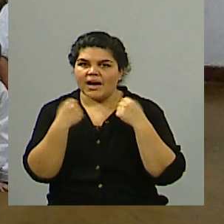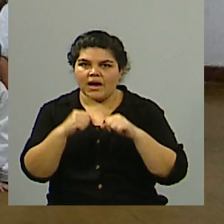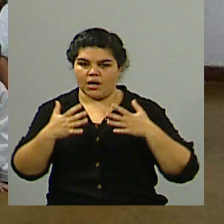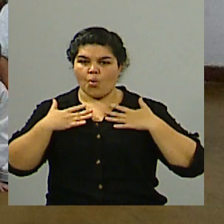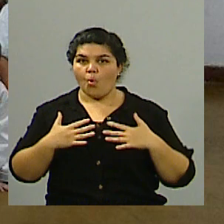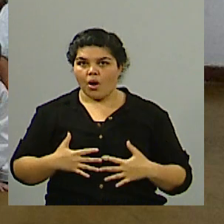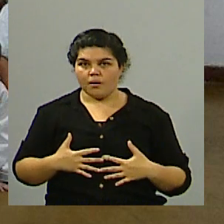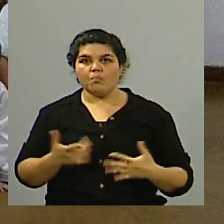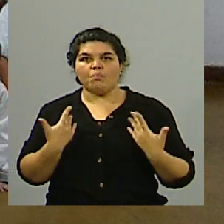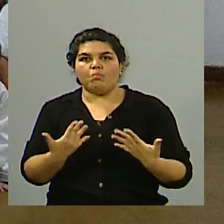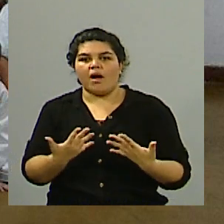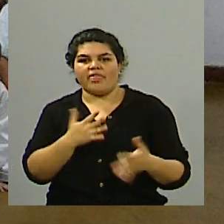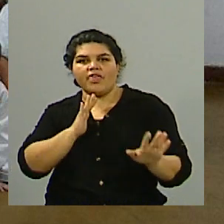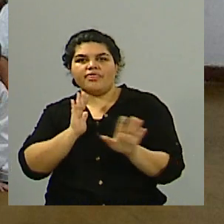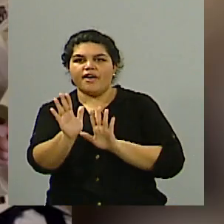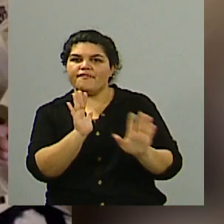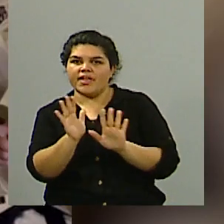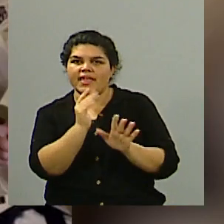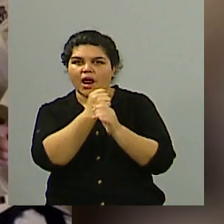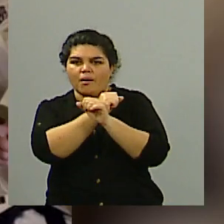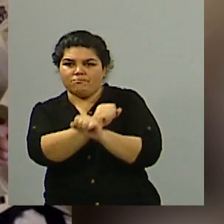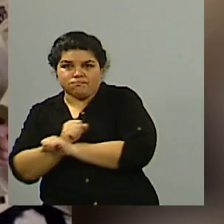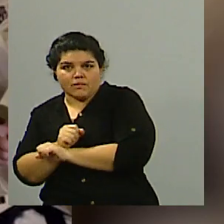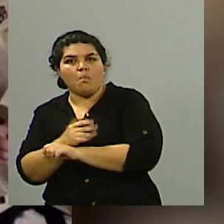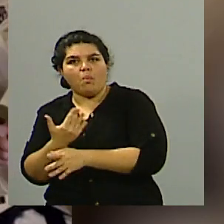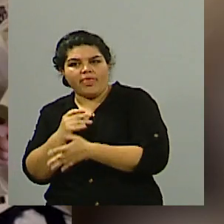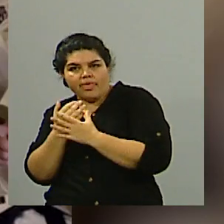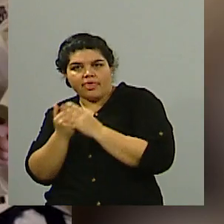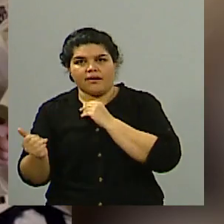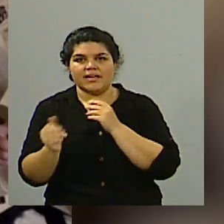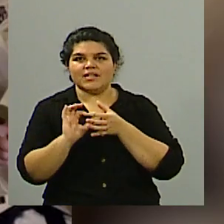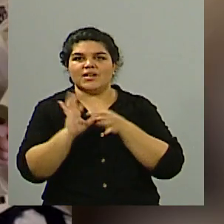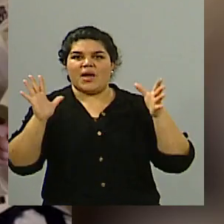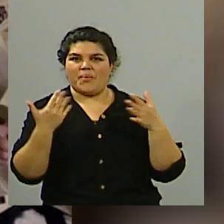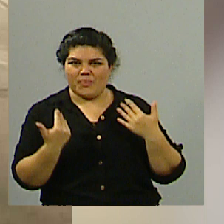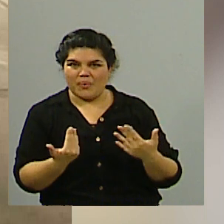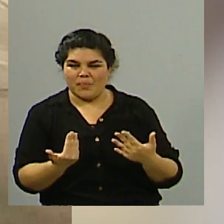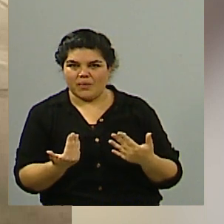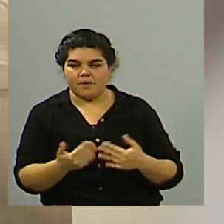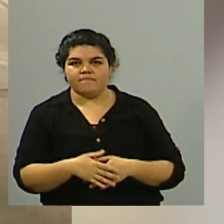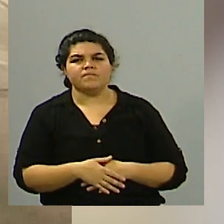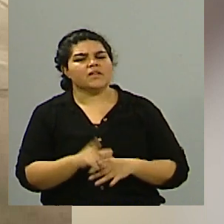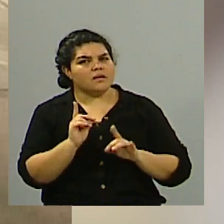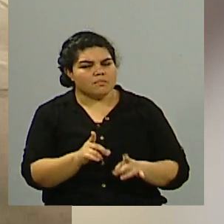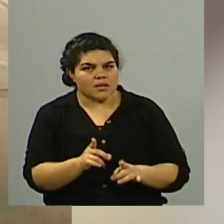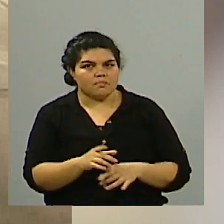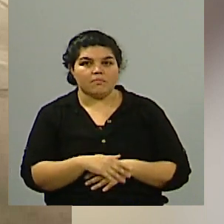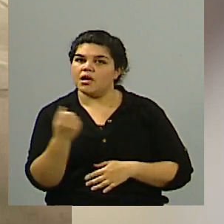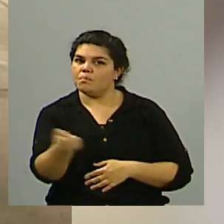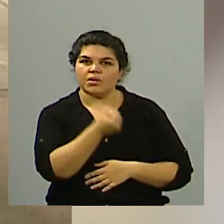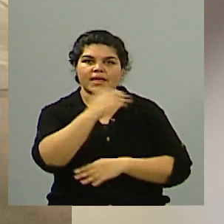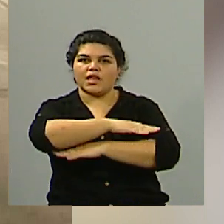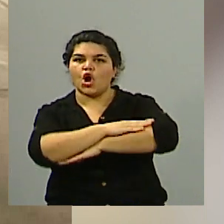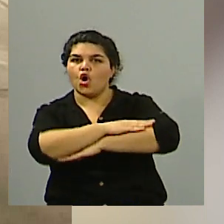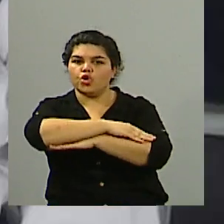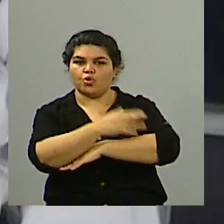hacerlo. Uh-huh. En estos cursos nosotros lo que tratamos de incentivar, primero, que la mujer cambie la actitud. Es decir, me tengo que defender ante una situación así,